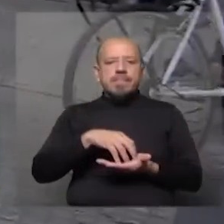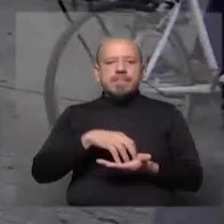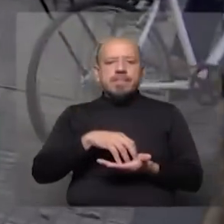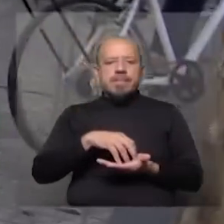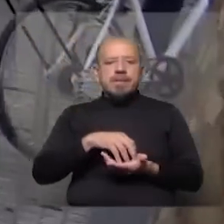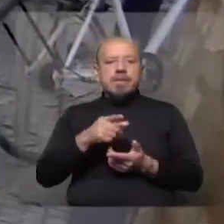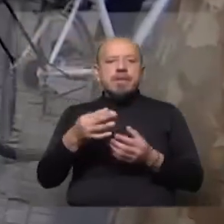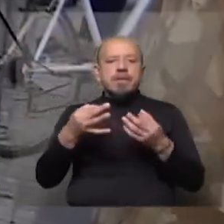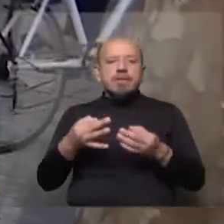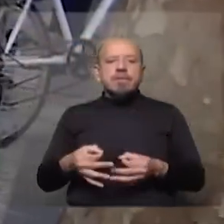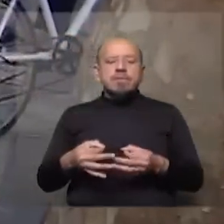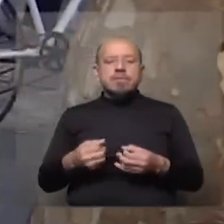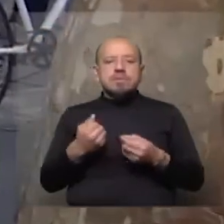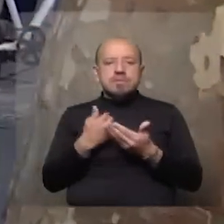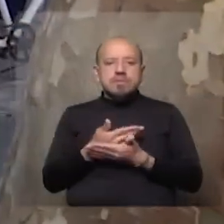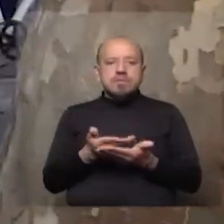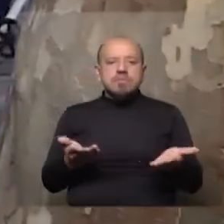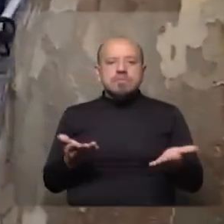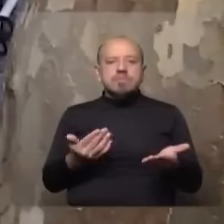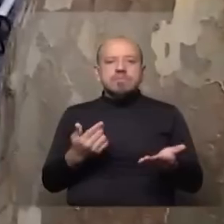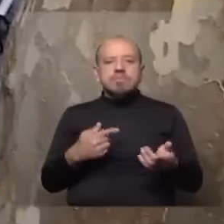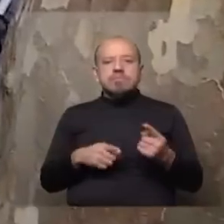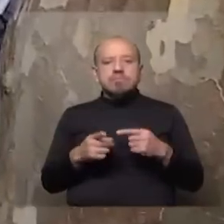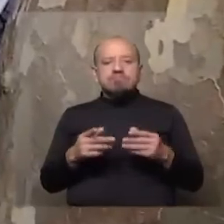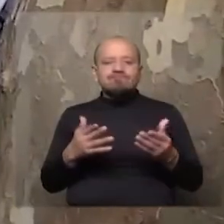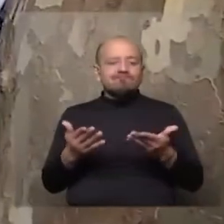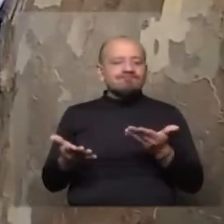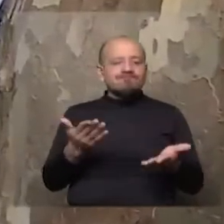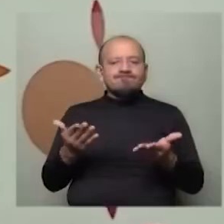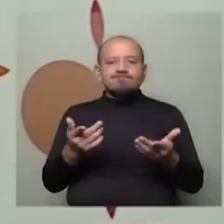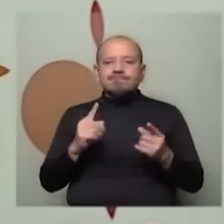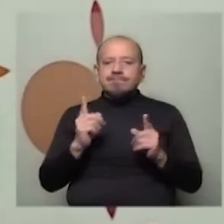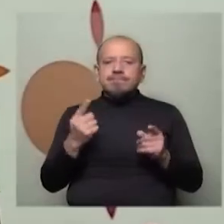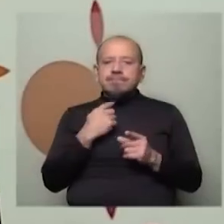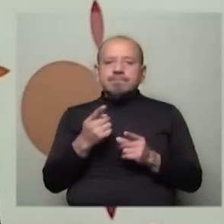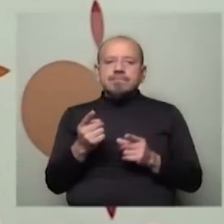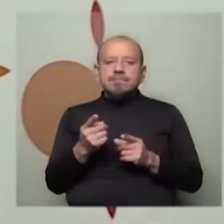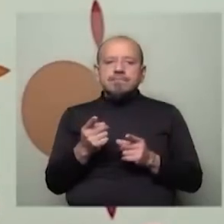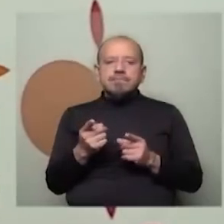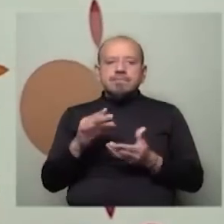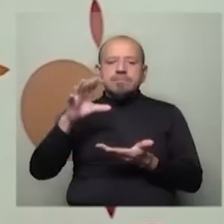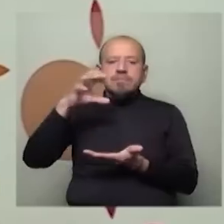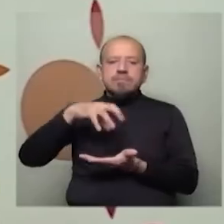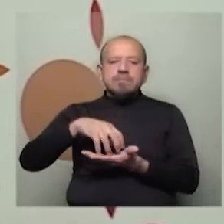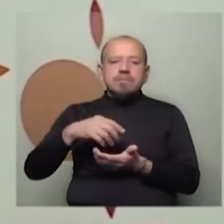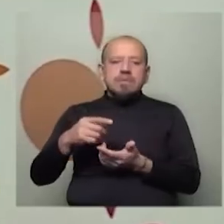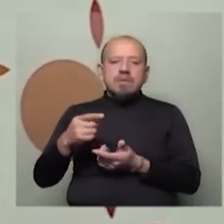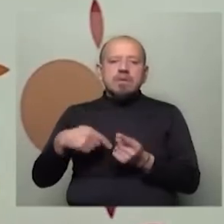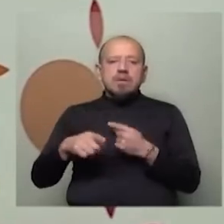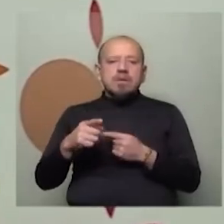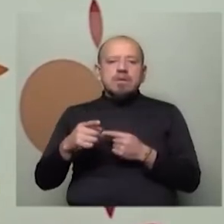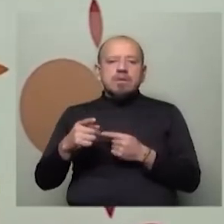condiciones la oferta que a ellos les hacían no era demasiado atractiva era un salón a préstamo y con